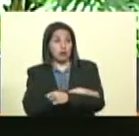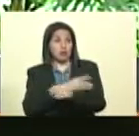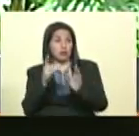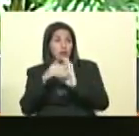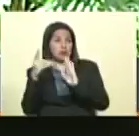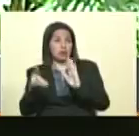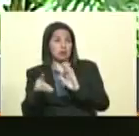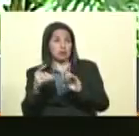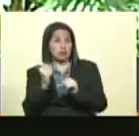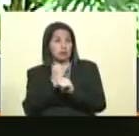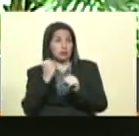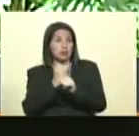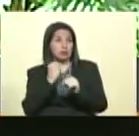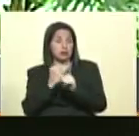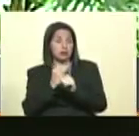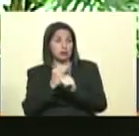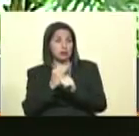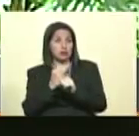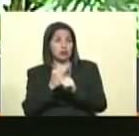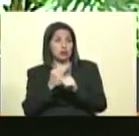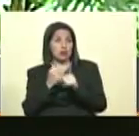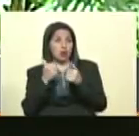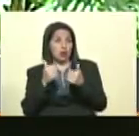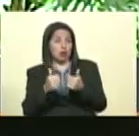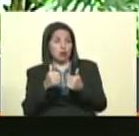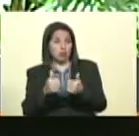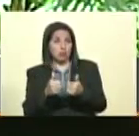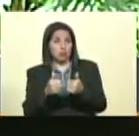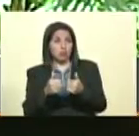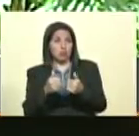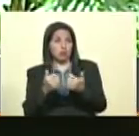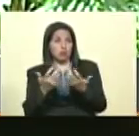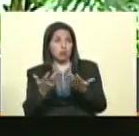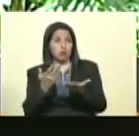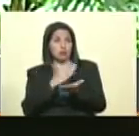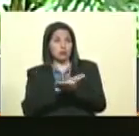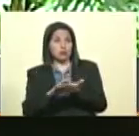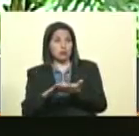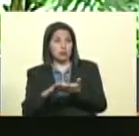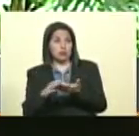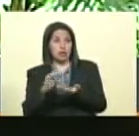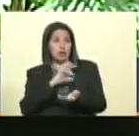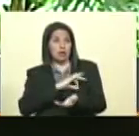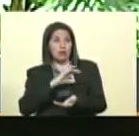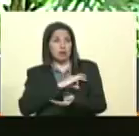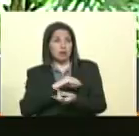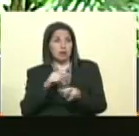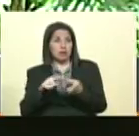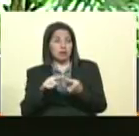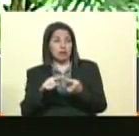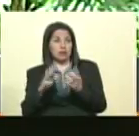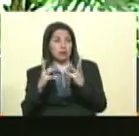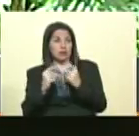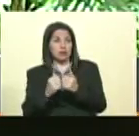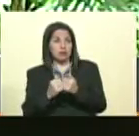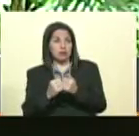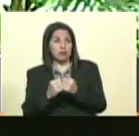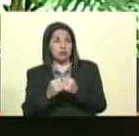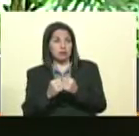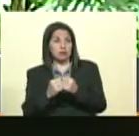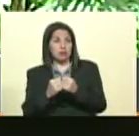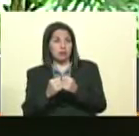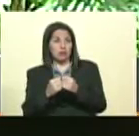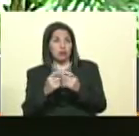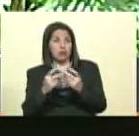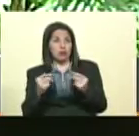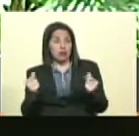clase trabajadora desde el punto de vista salarial, desde el punto de vista social, económico, administrativo y sindical, tiene un